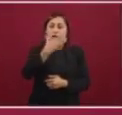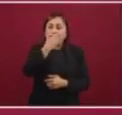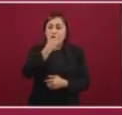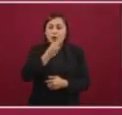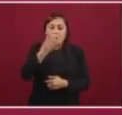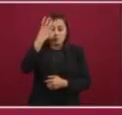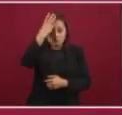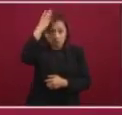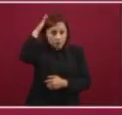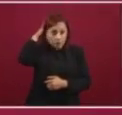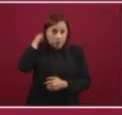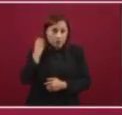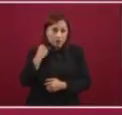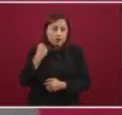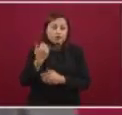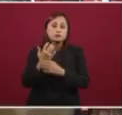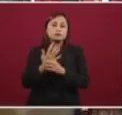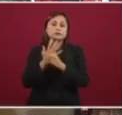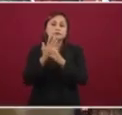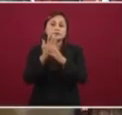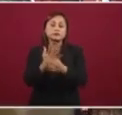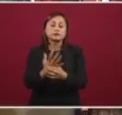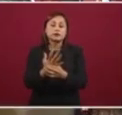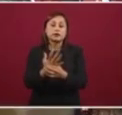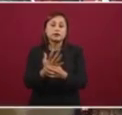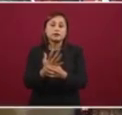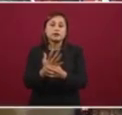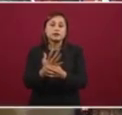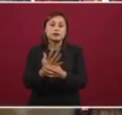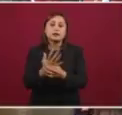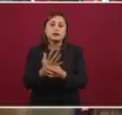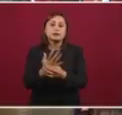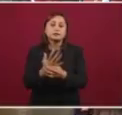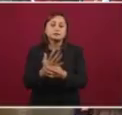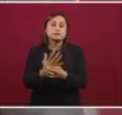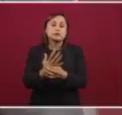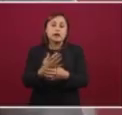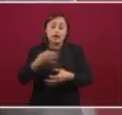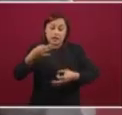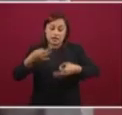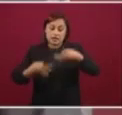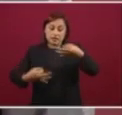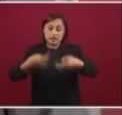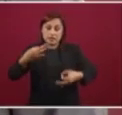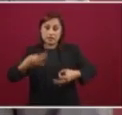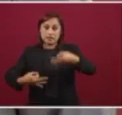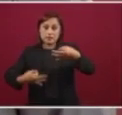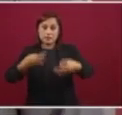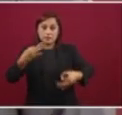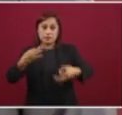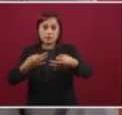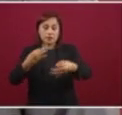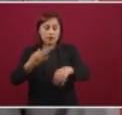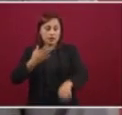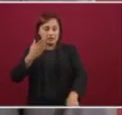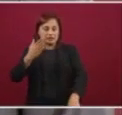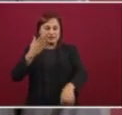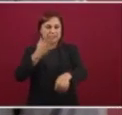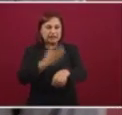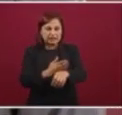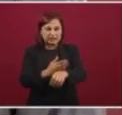haya tribunales que castiguen al fuerte de los abusos que comete el débil,